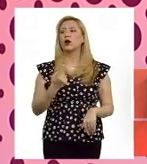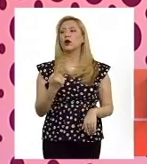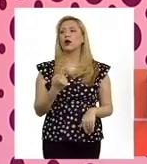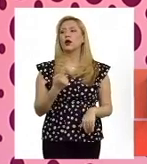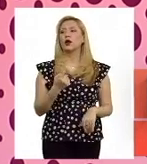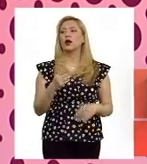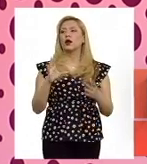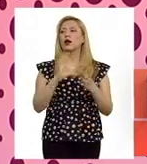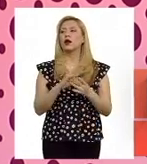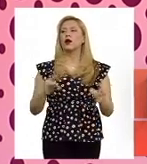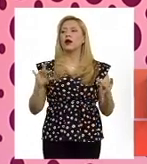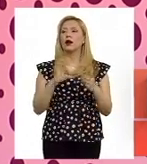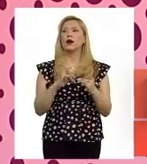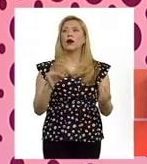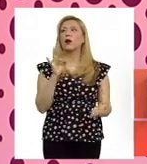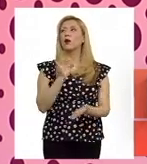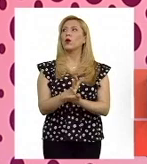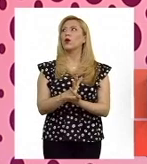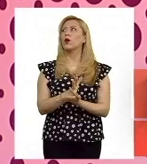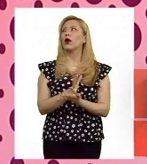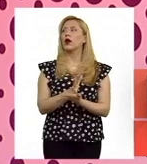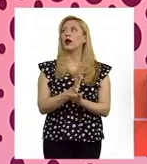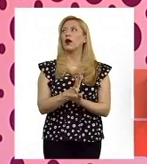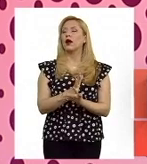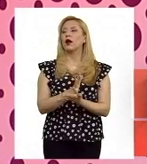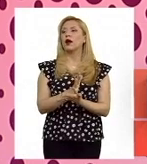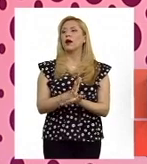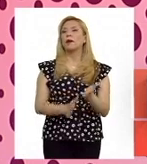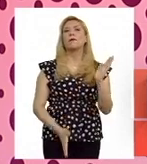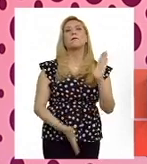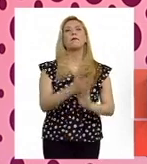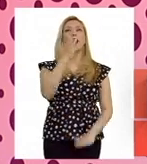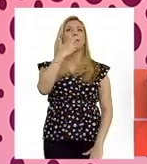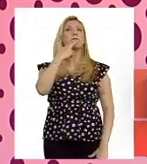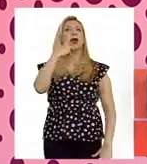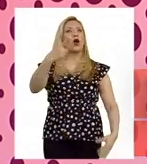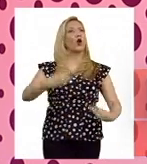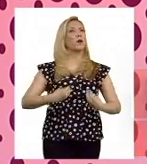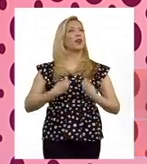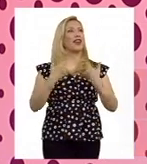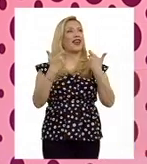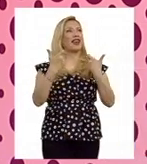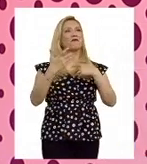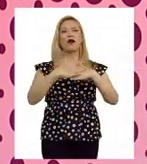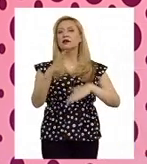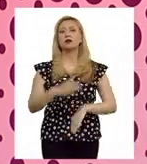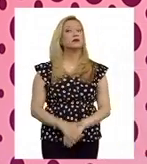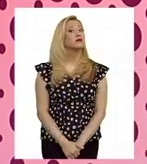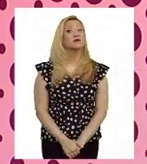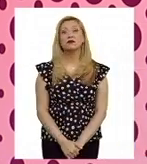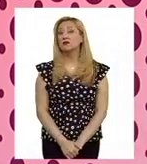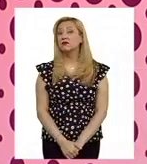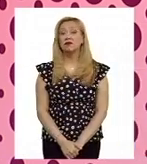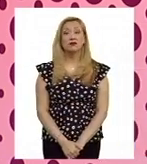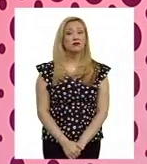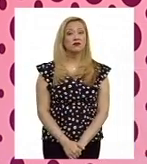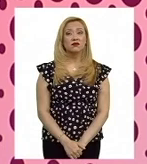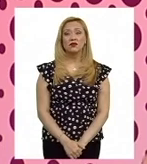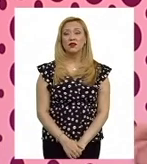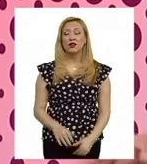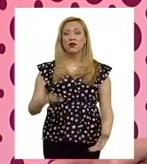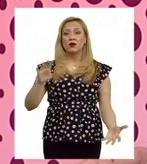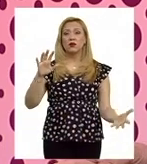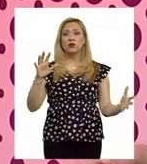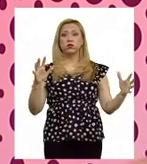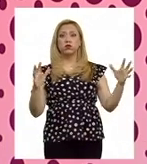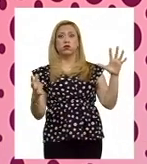hablando simplemente de desplazarse para mejorar su vida. Y los efectos del cambio climático, por